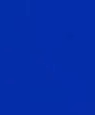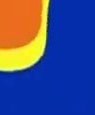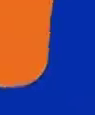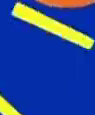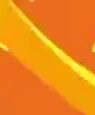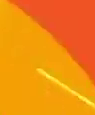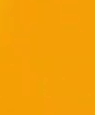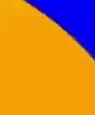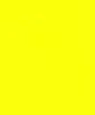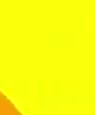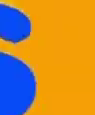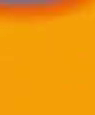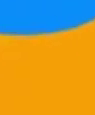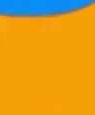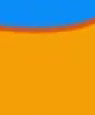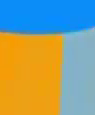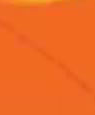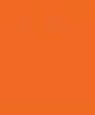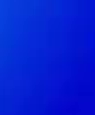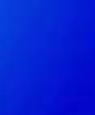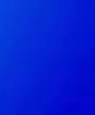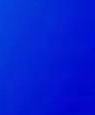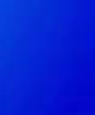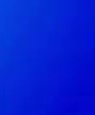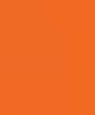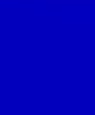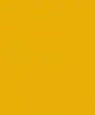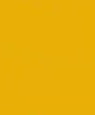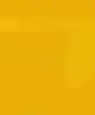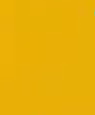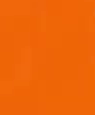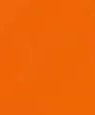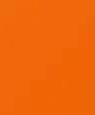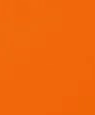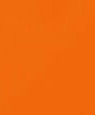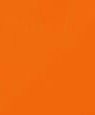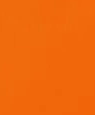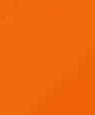de cumplir tus sueños. Bienvenidos al sorteo Loto.